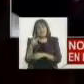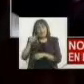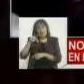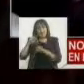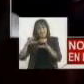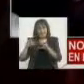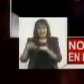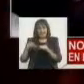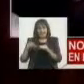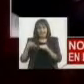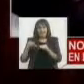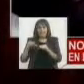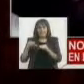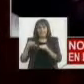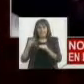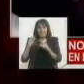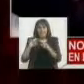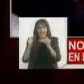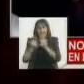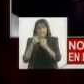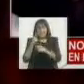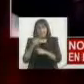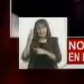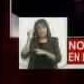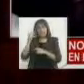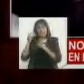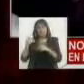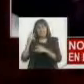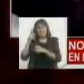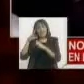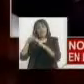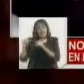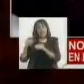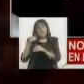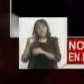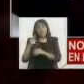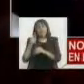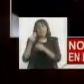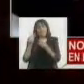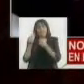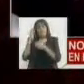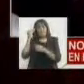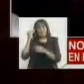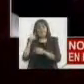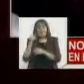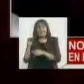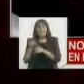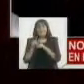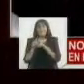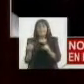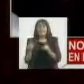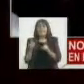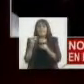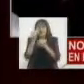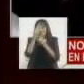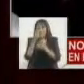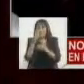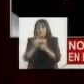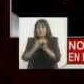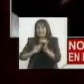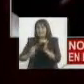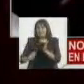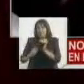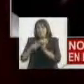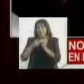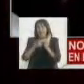en la tarde el equipo de expertos de Nicaragua, es un grupo que tiene muchísima experiencia, pero de los informes escritos